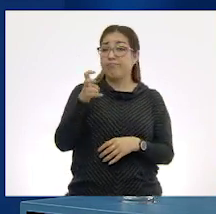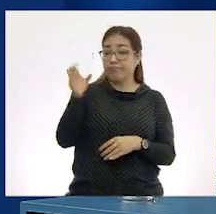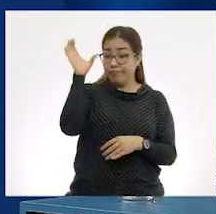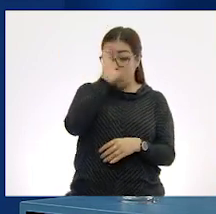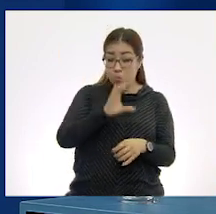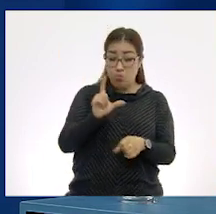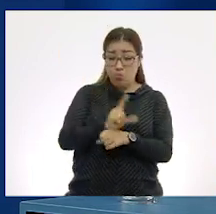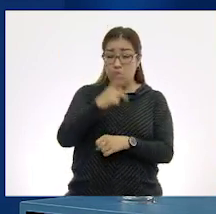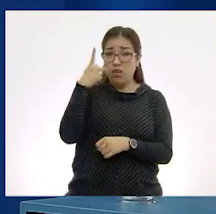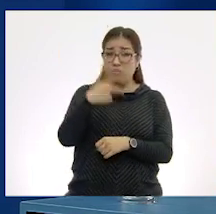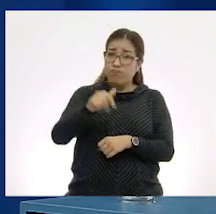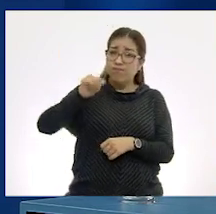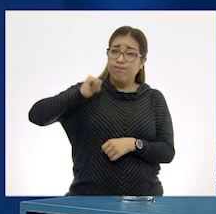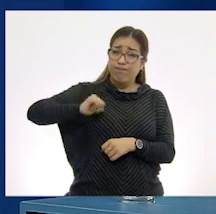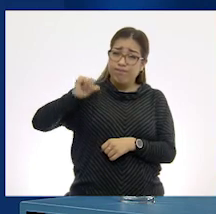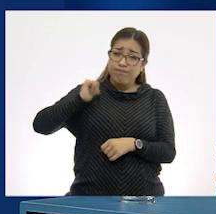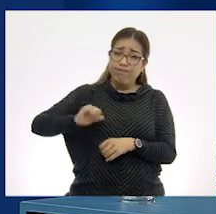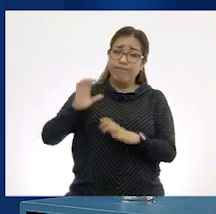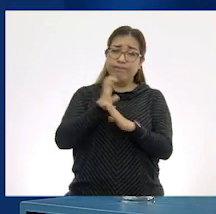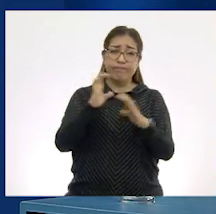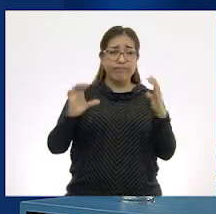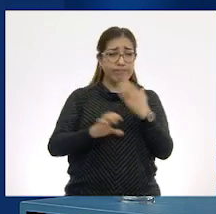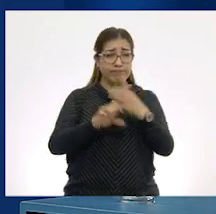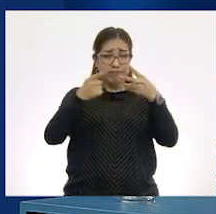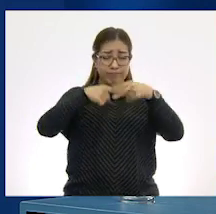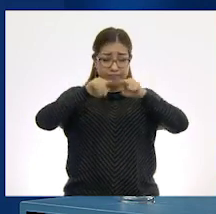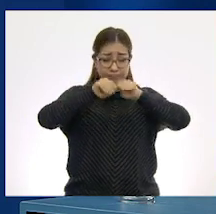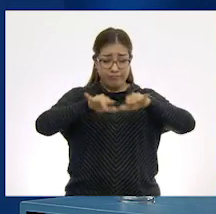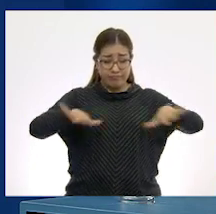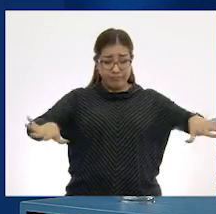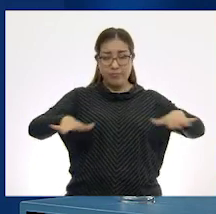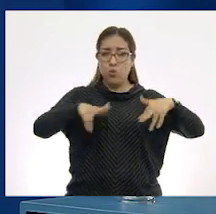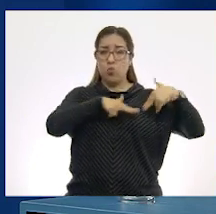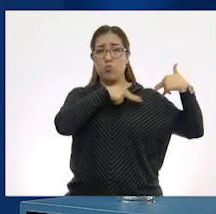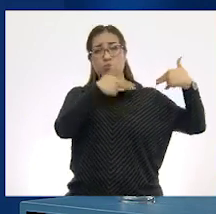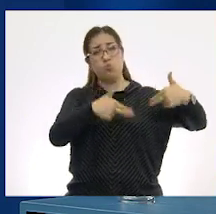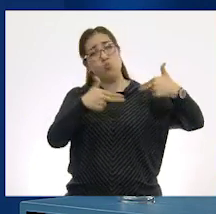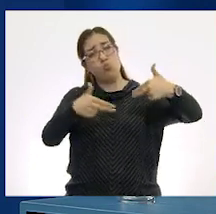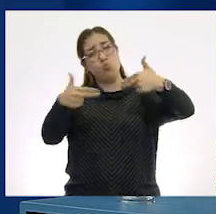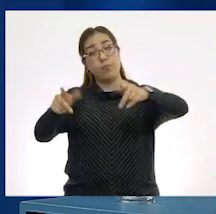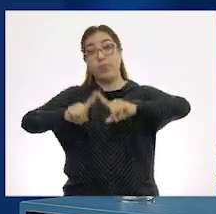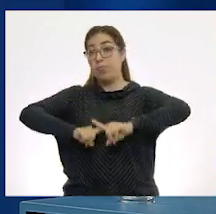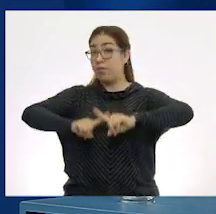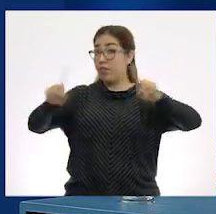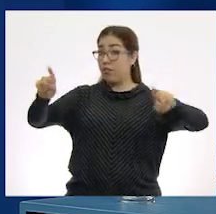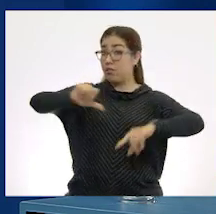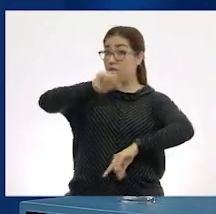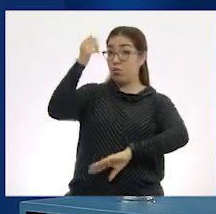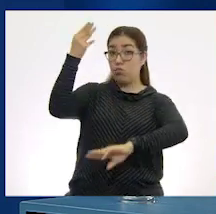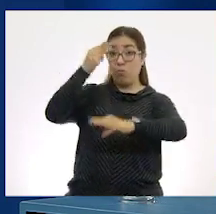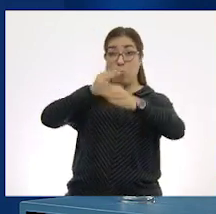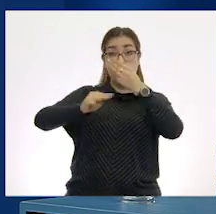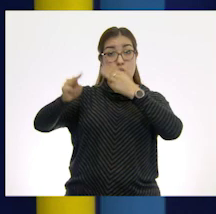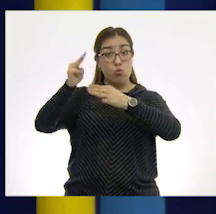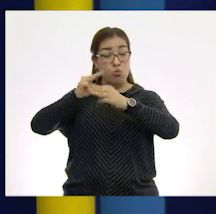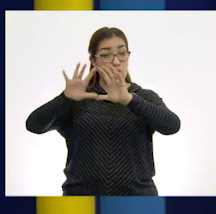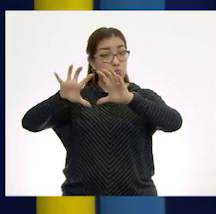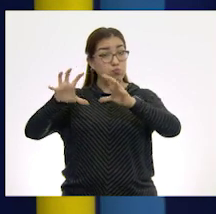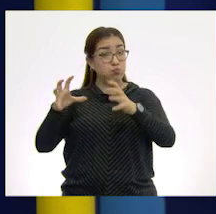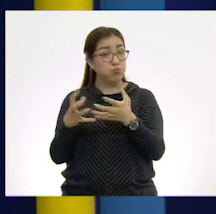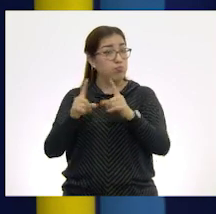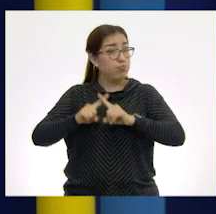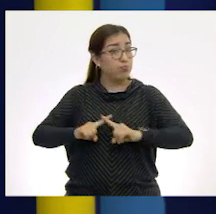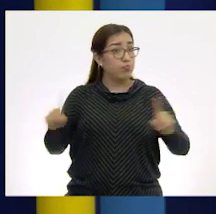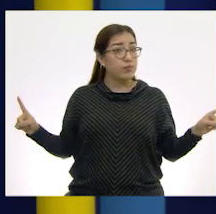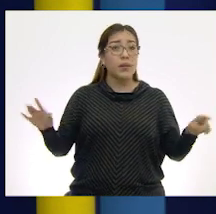cultura milenaria de una trascendencia sin igual respecto de otras civilizaciones del mundo. Y todo gracias a los